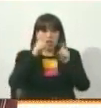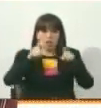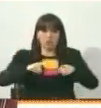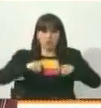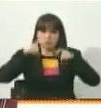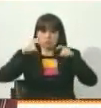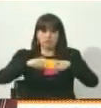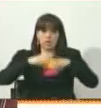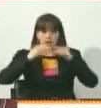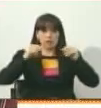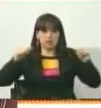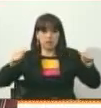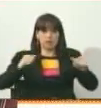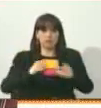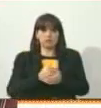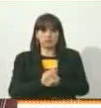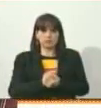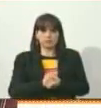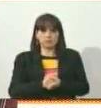respeto al que está trabajando la tierra.